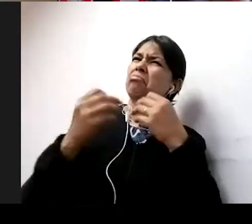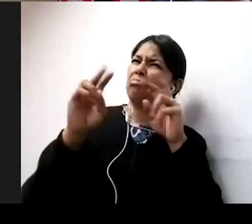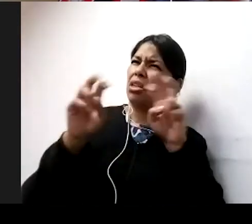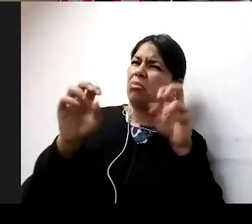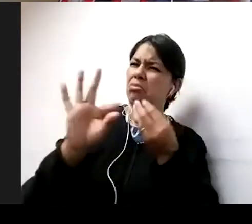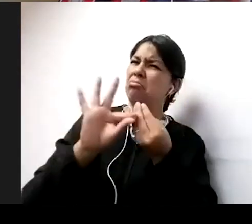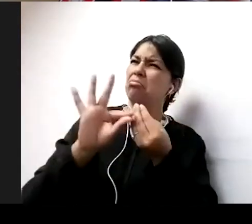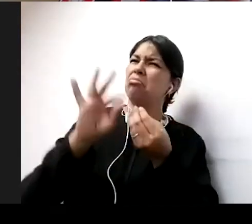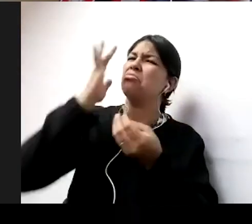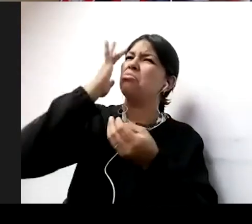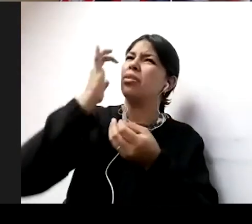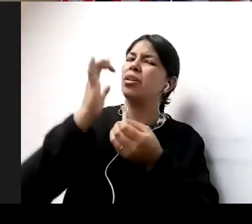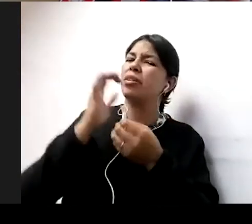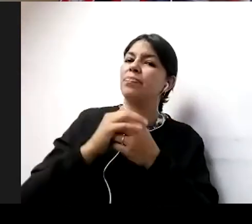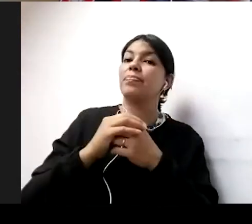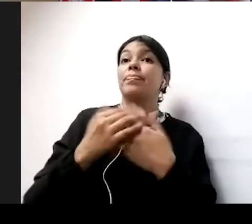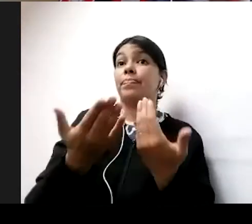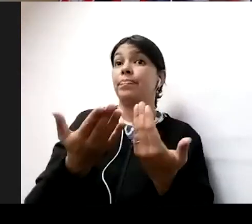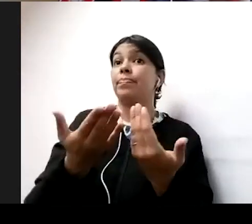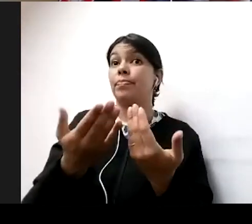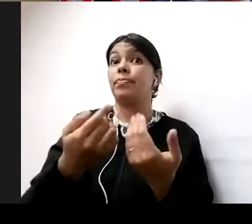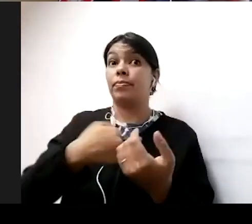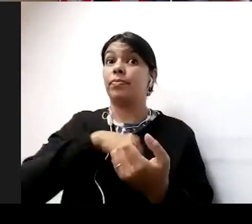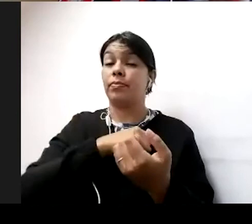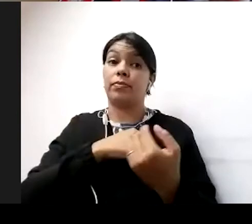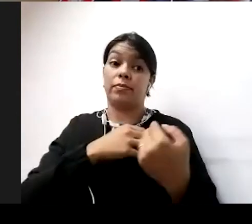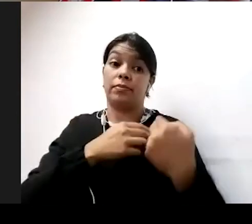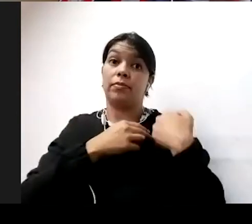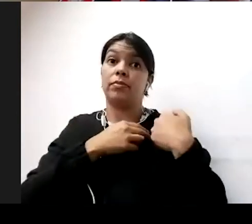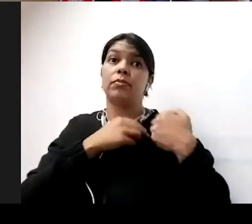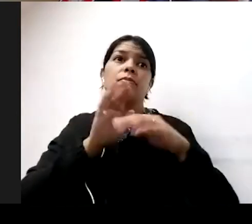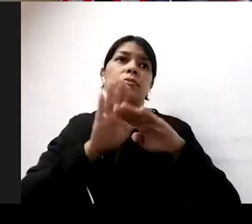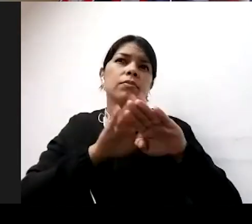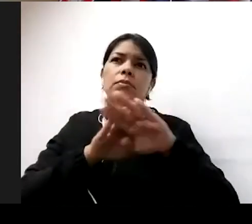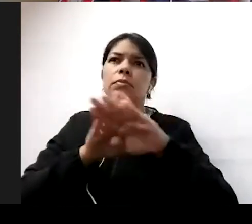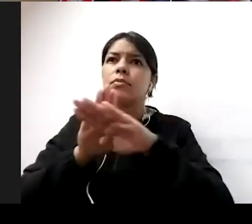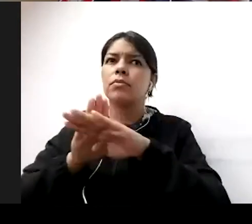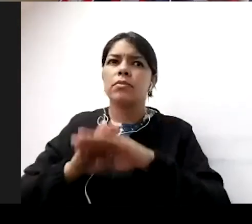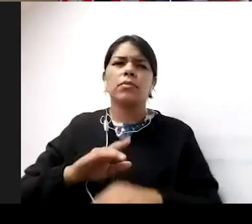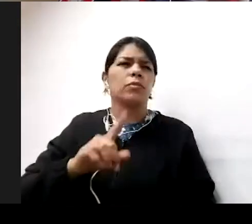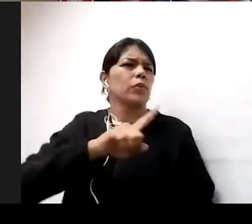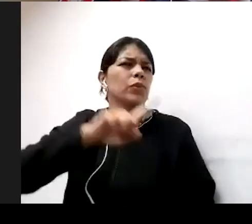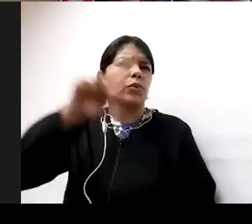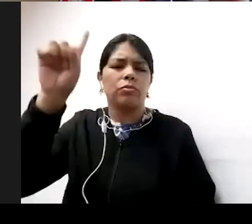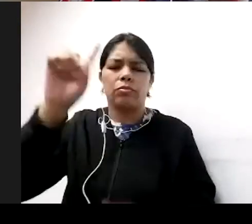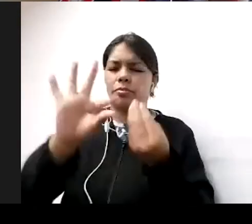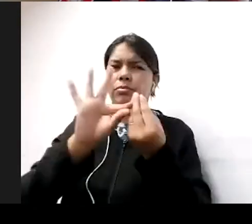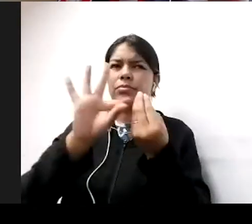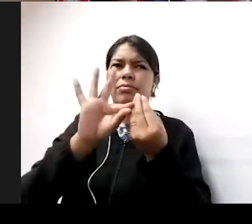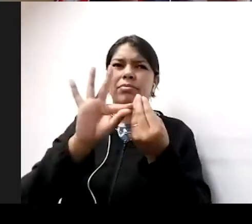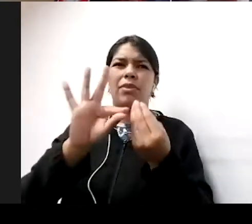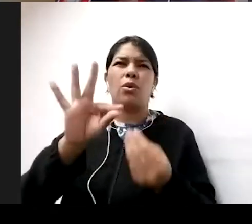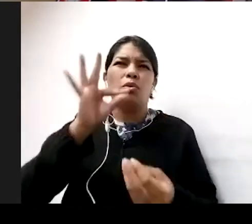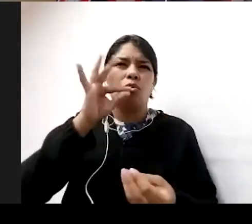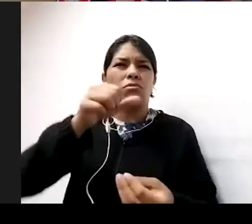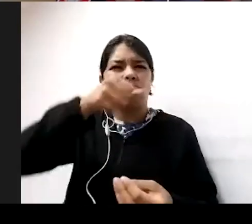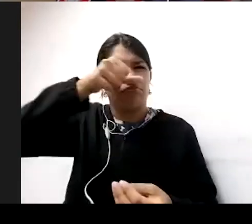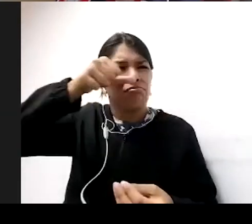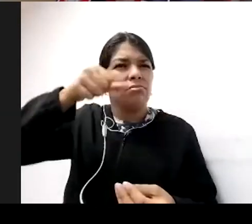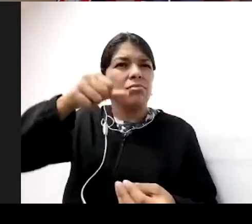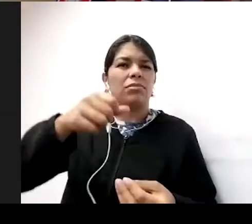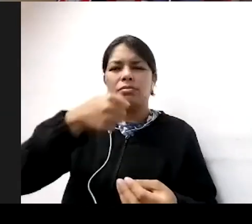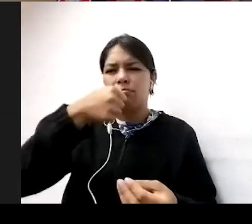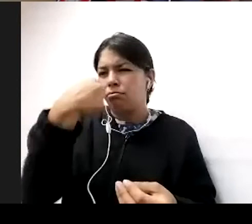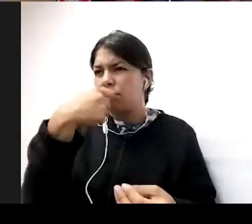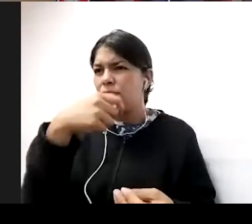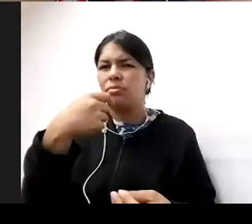es sensibilizarlo a cada uno de ustedes para el no consumo y evitar el riesgo para su salud física y mental ante el